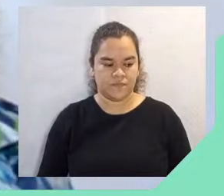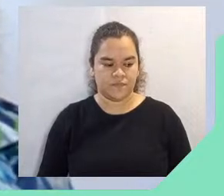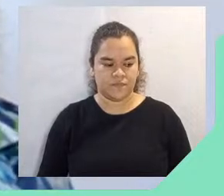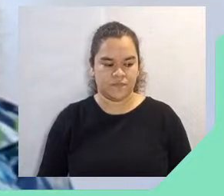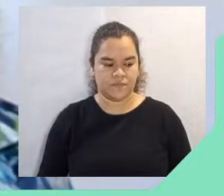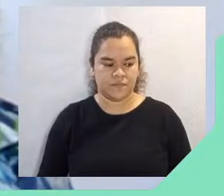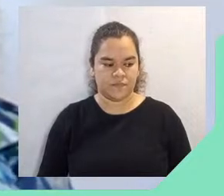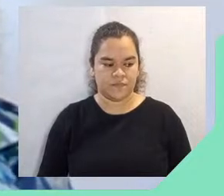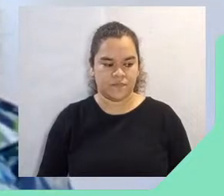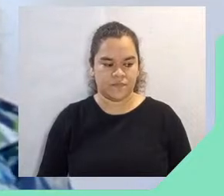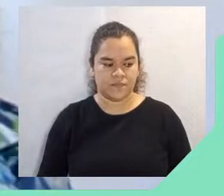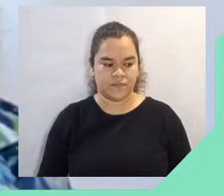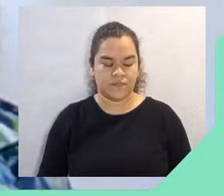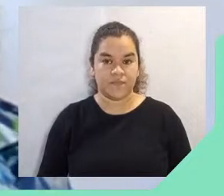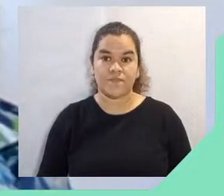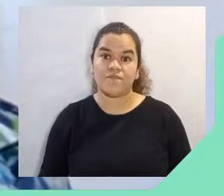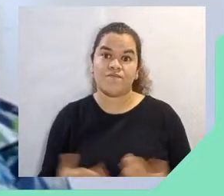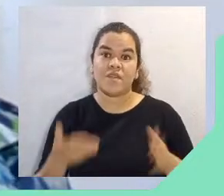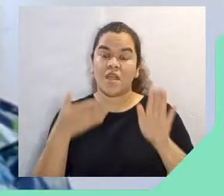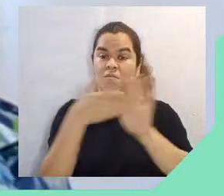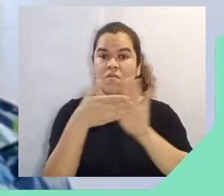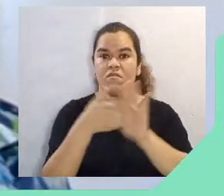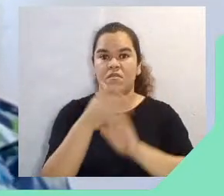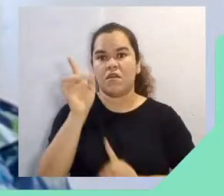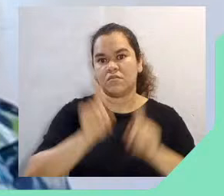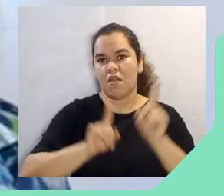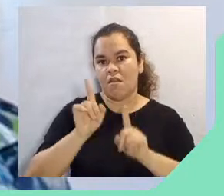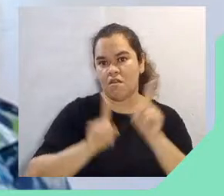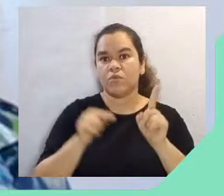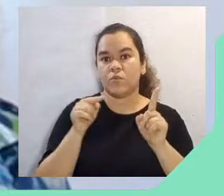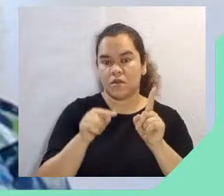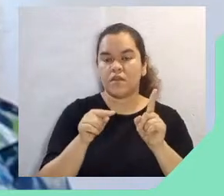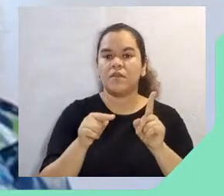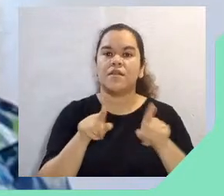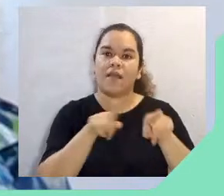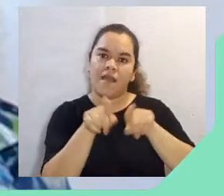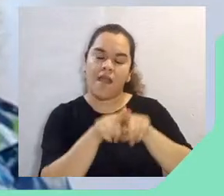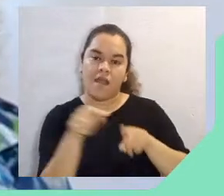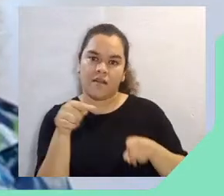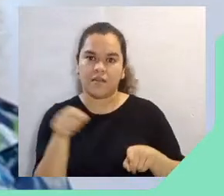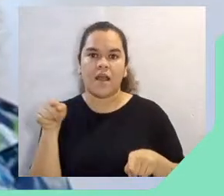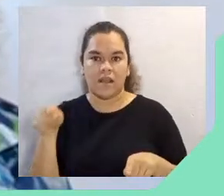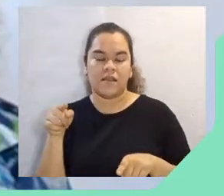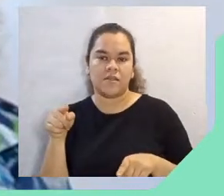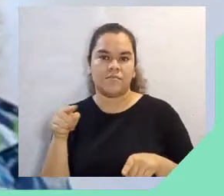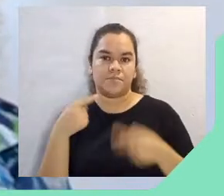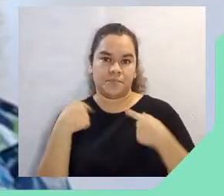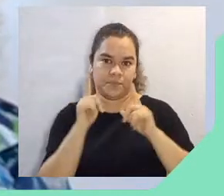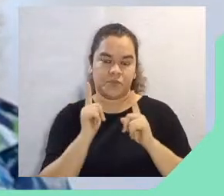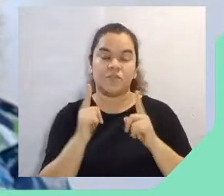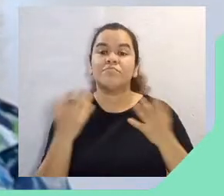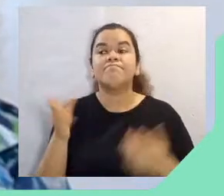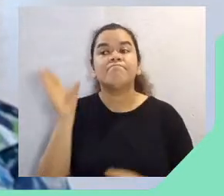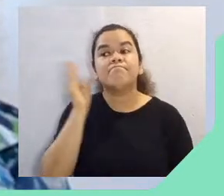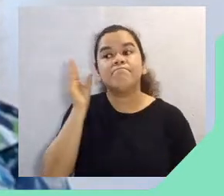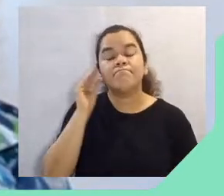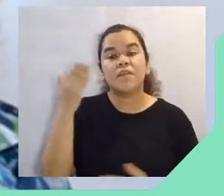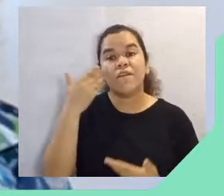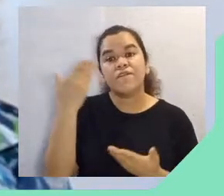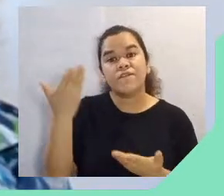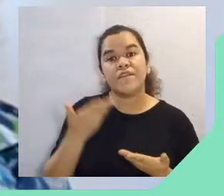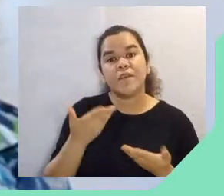materias puntualmente de la carrera de Ingeniería Electricista, así que lo escuchamos. Ingeniero, bienvenido.